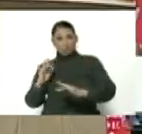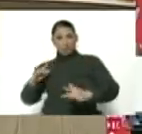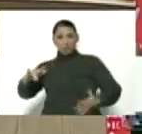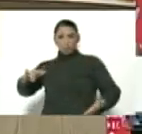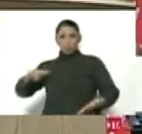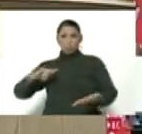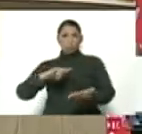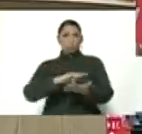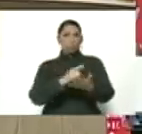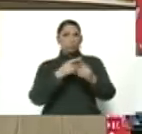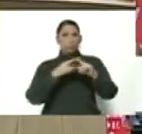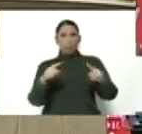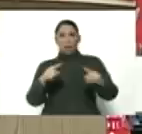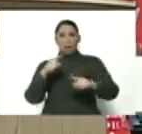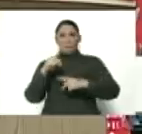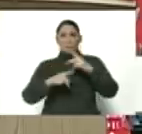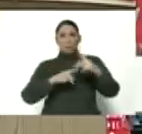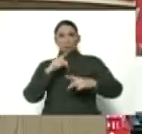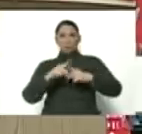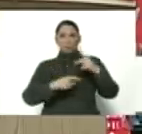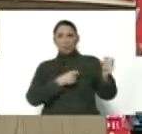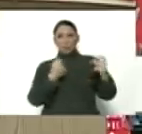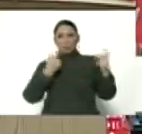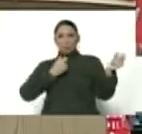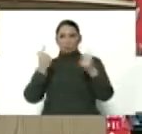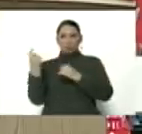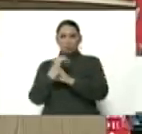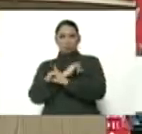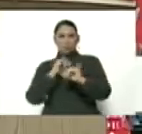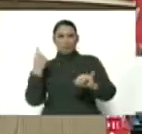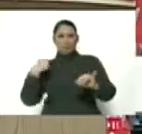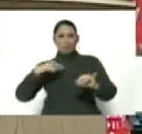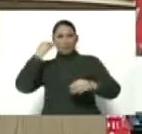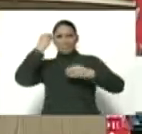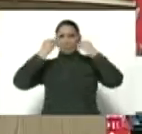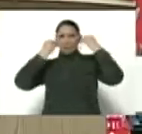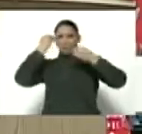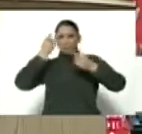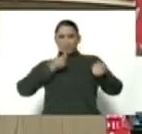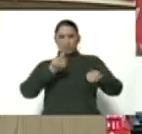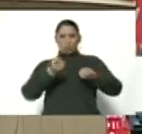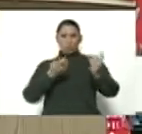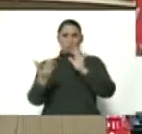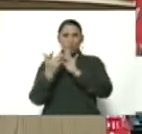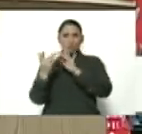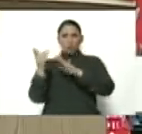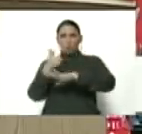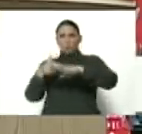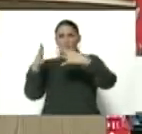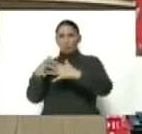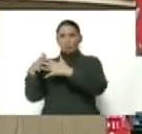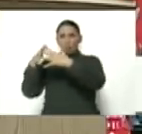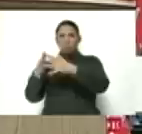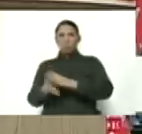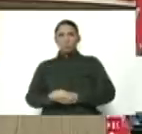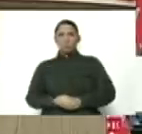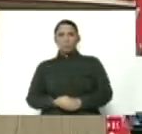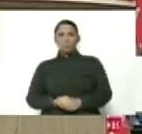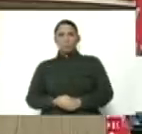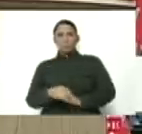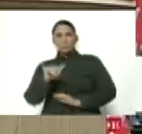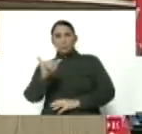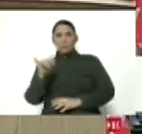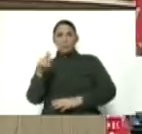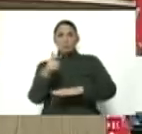los procedimientos de extracción que ya tenían planeados y coordinados con el gobierno de los Estados Unidos y con